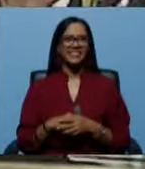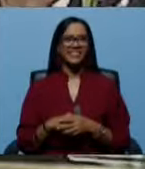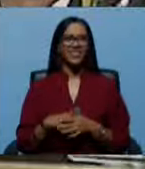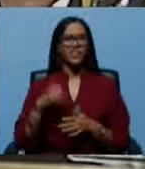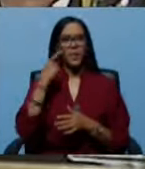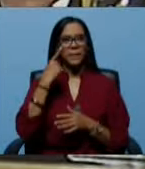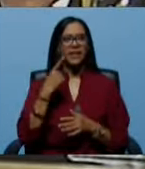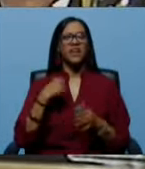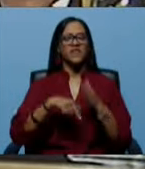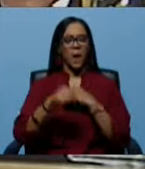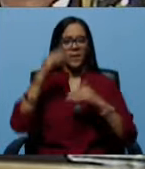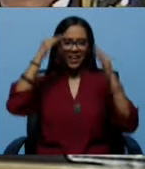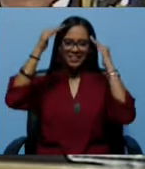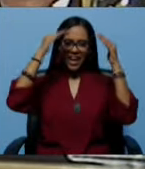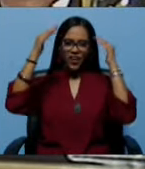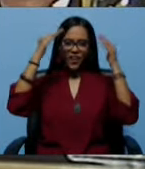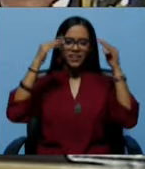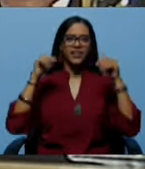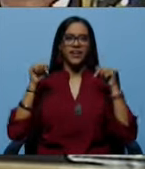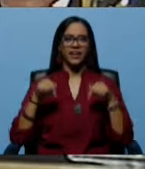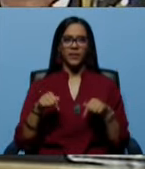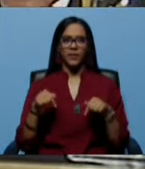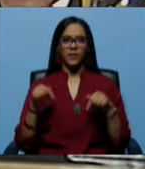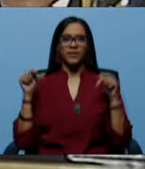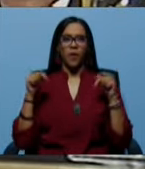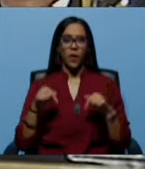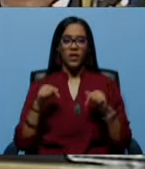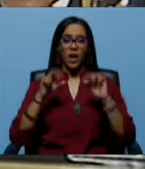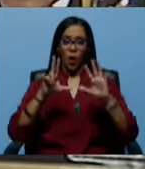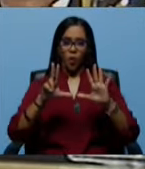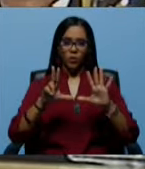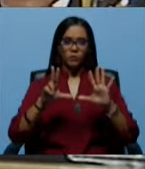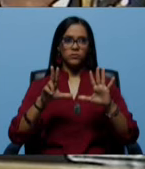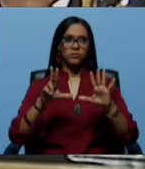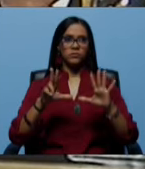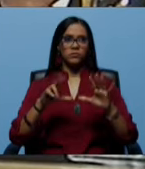Miren, vamos a saludar hoy. Hoy es 8,